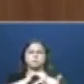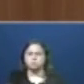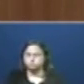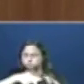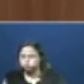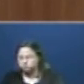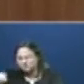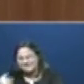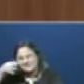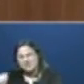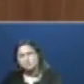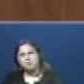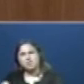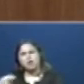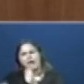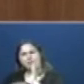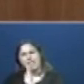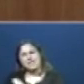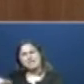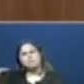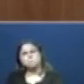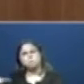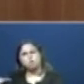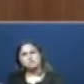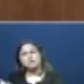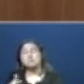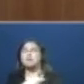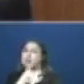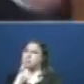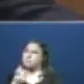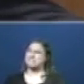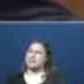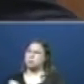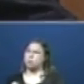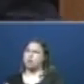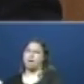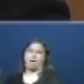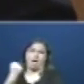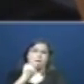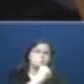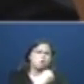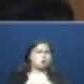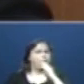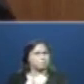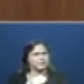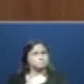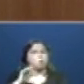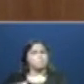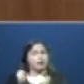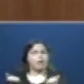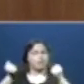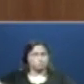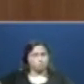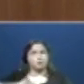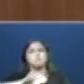una importante y necesaria ley que cuente con el mayor apoyo tanto en su aprobación como en su